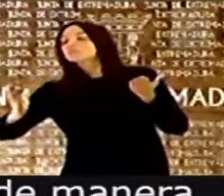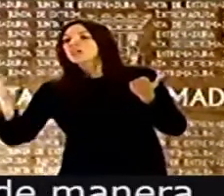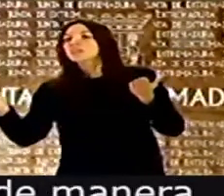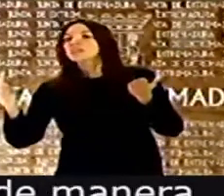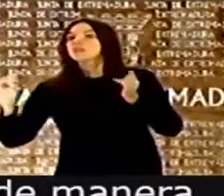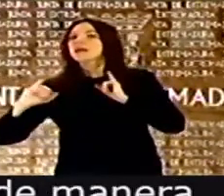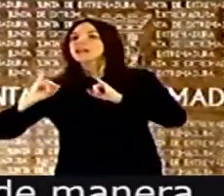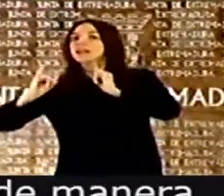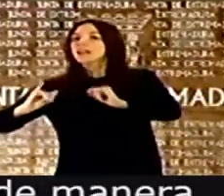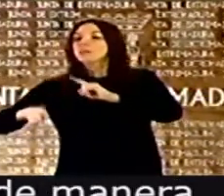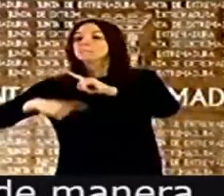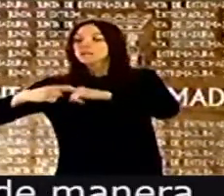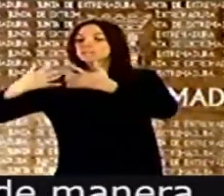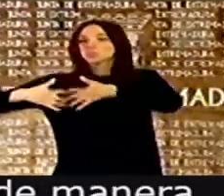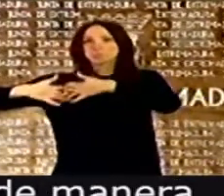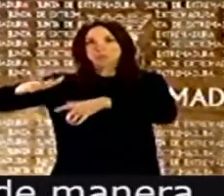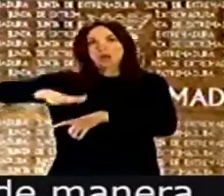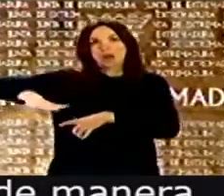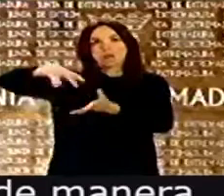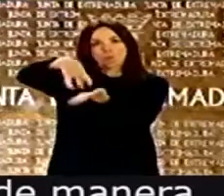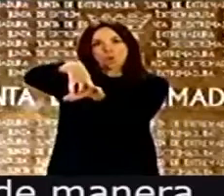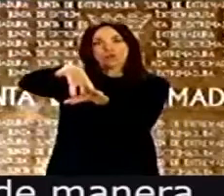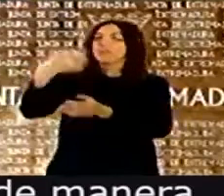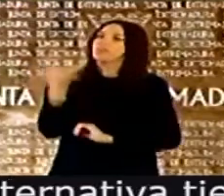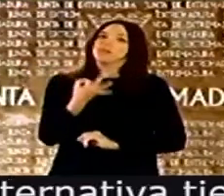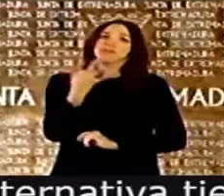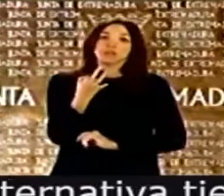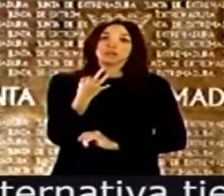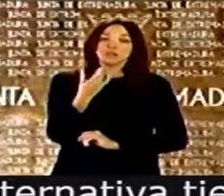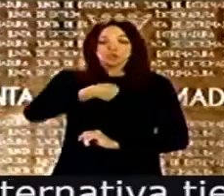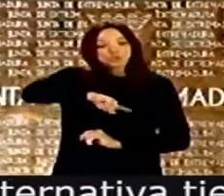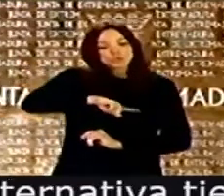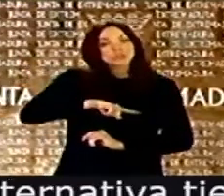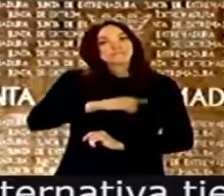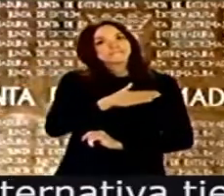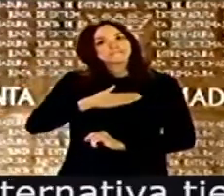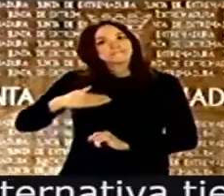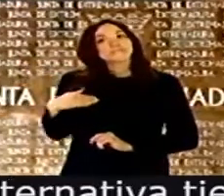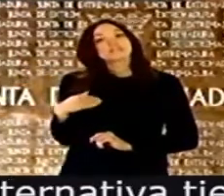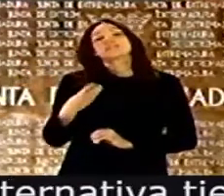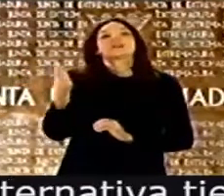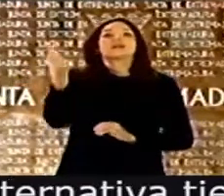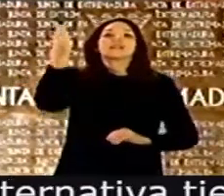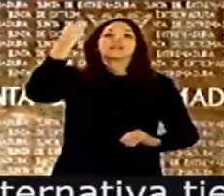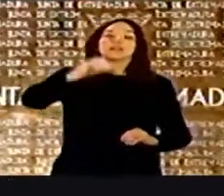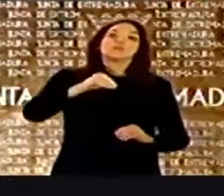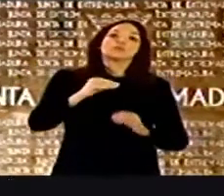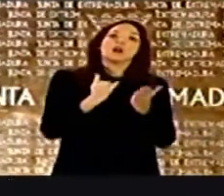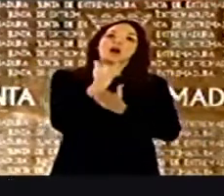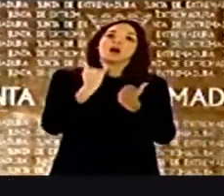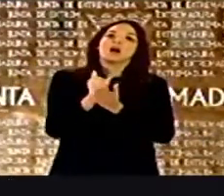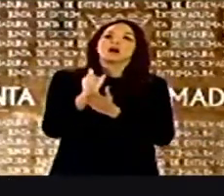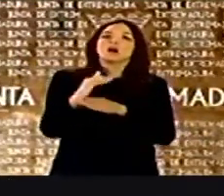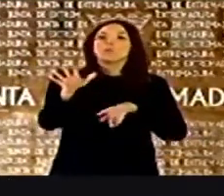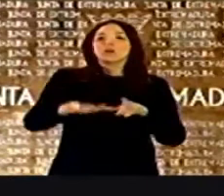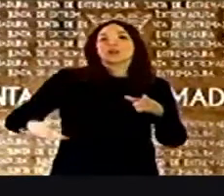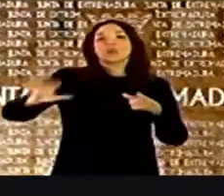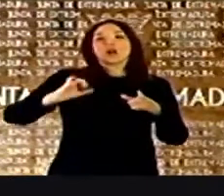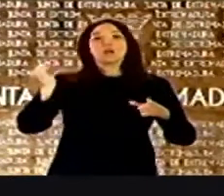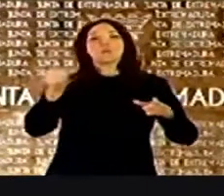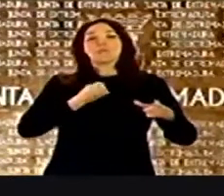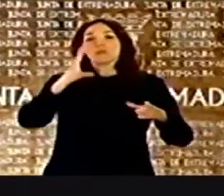e industrial en la zona. Nosotros vamos a empezar que en la próxima convocatoria de incentivos agroindustriales puntuaremos los proyectos de Campo Arañuelo por encima